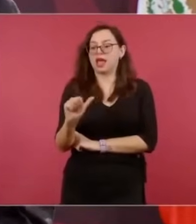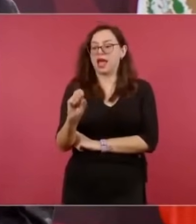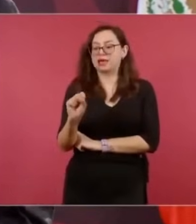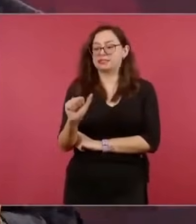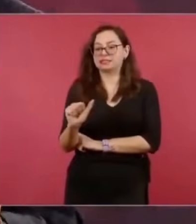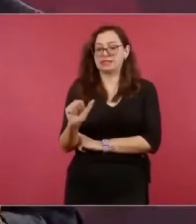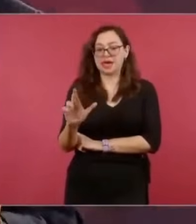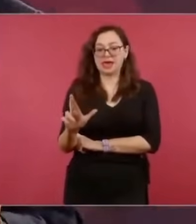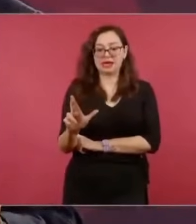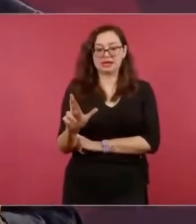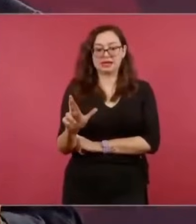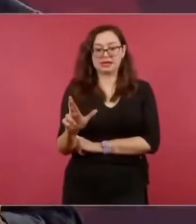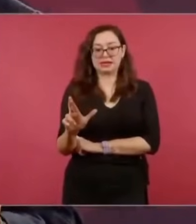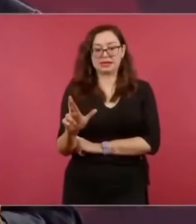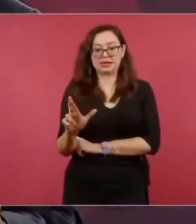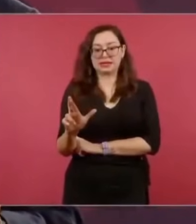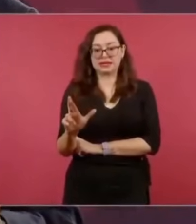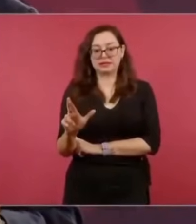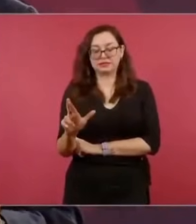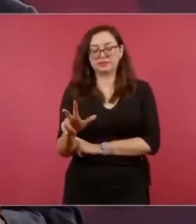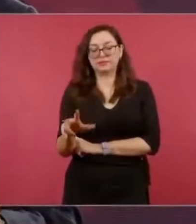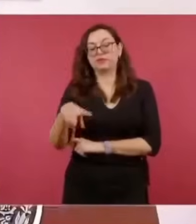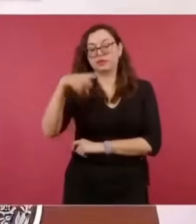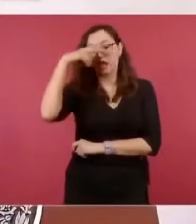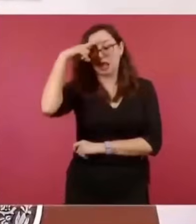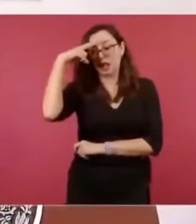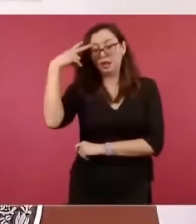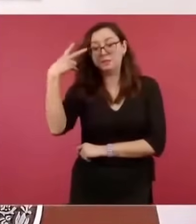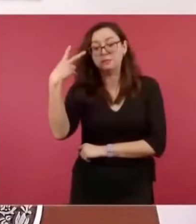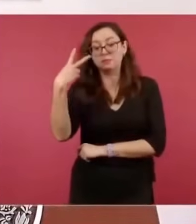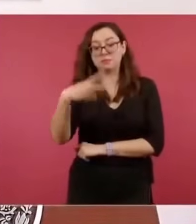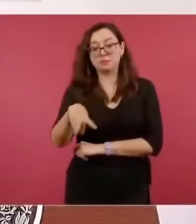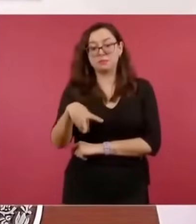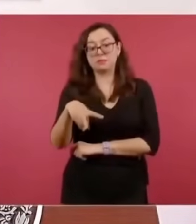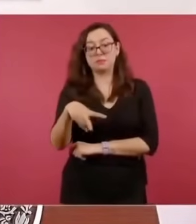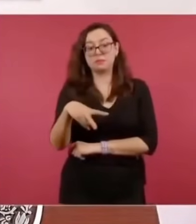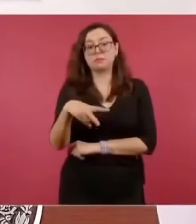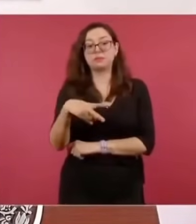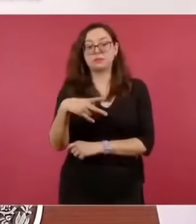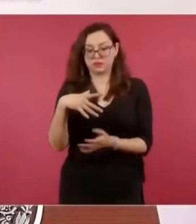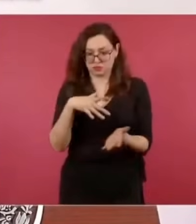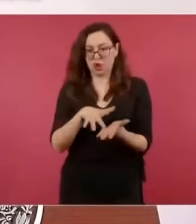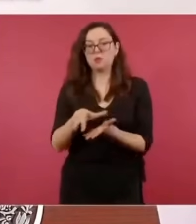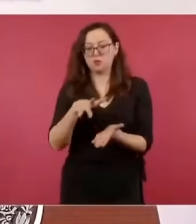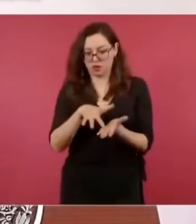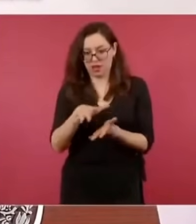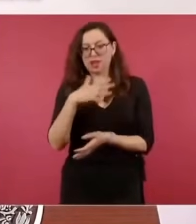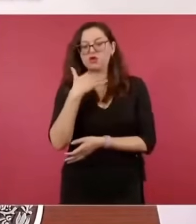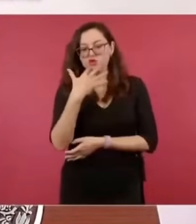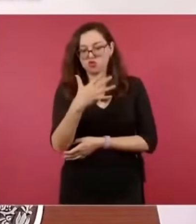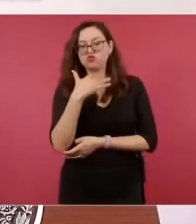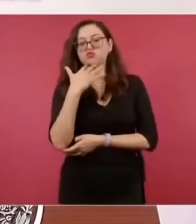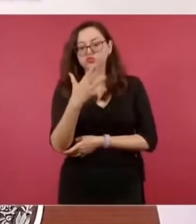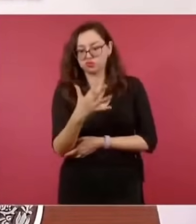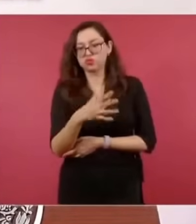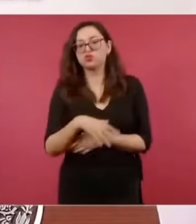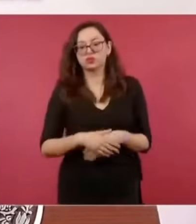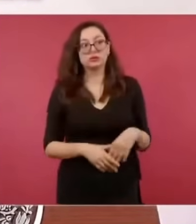Casar, que se llama México a favor de la corrupción, ¿sí?